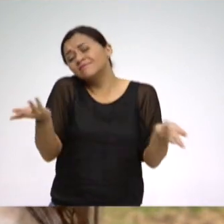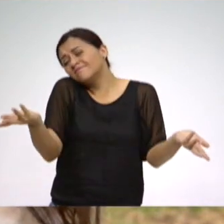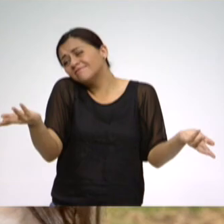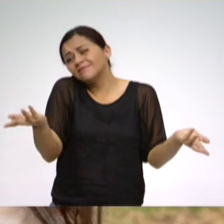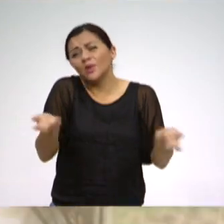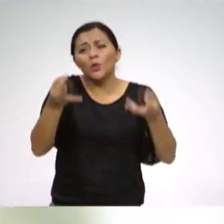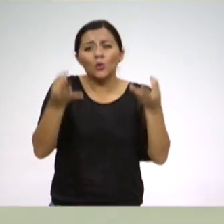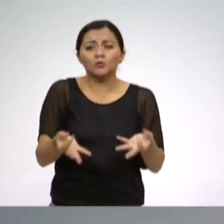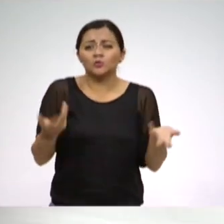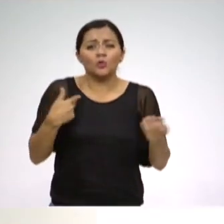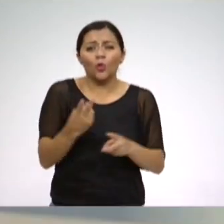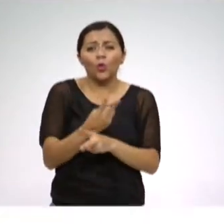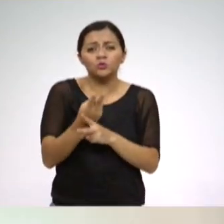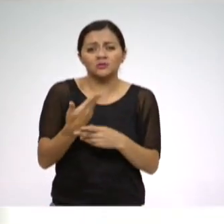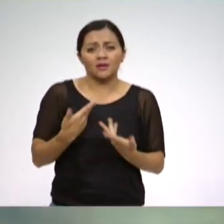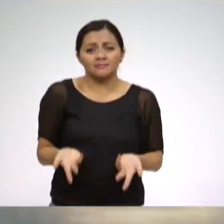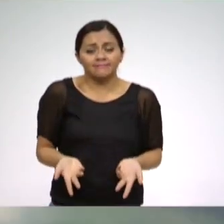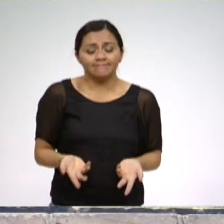por qué no lo usaba.